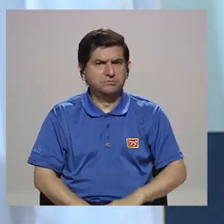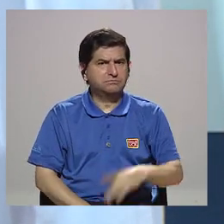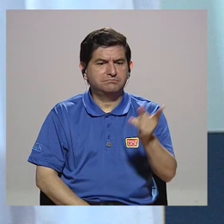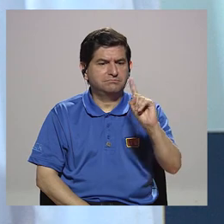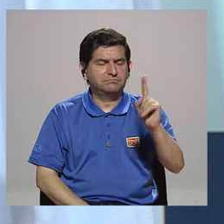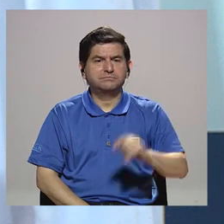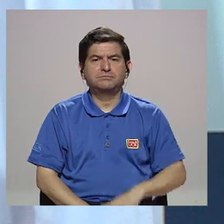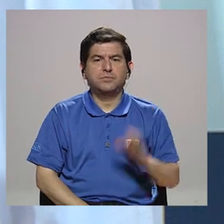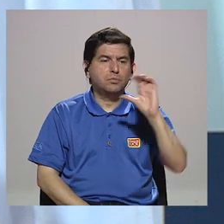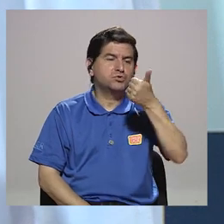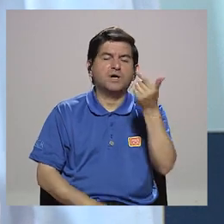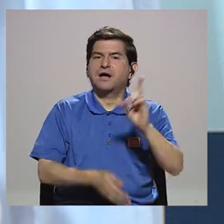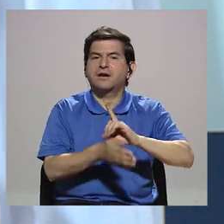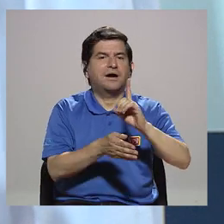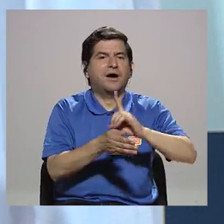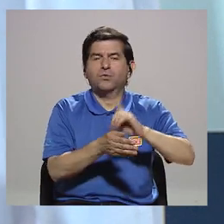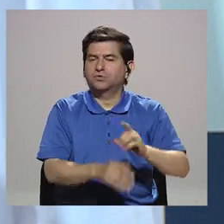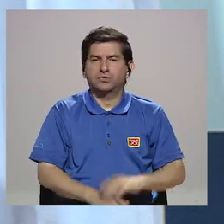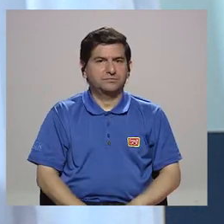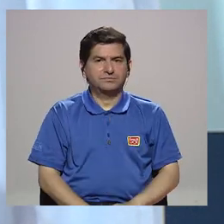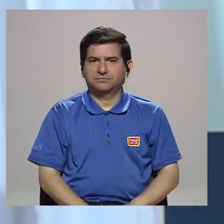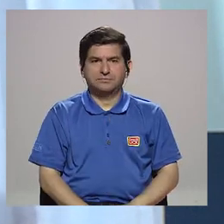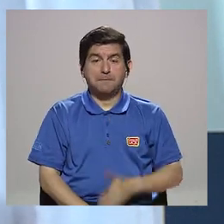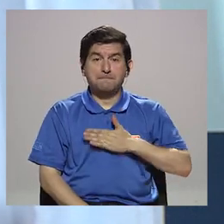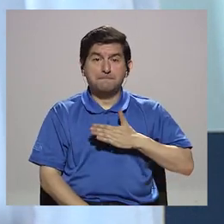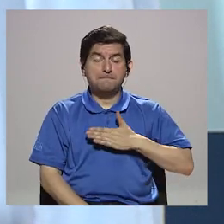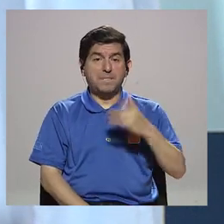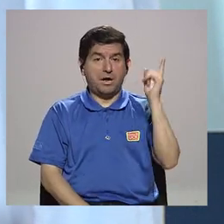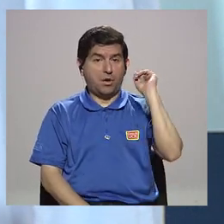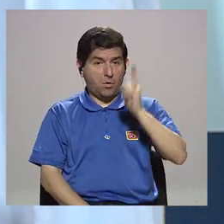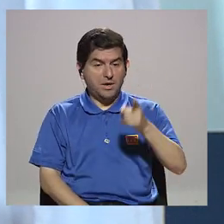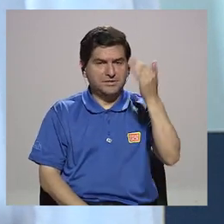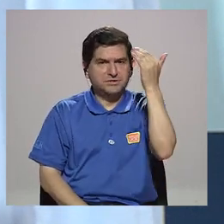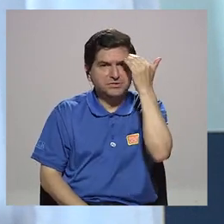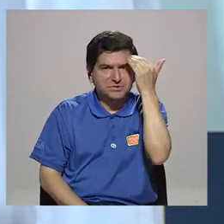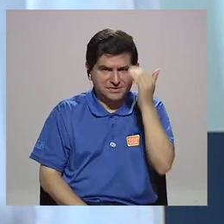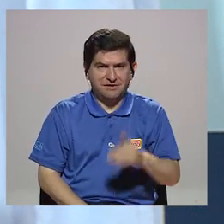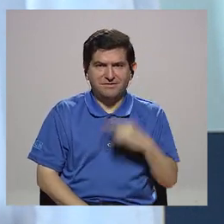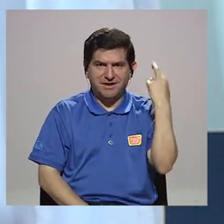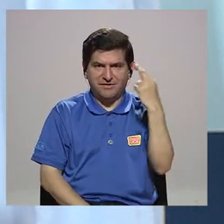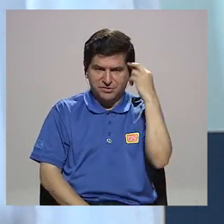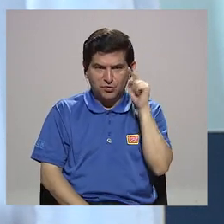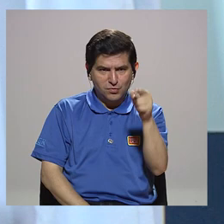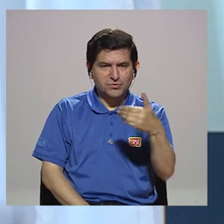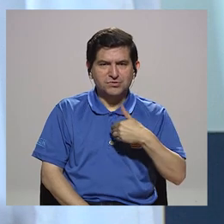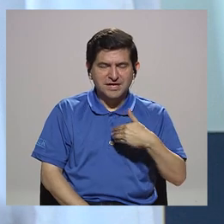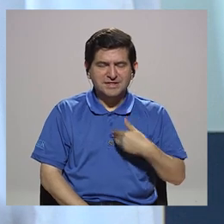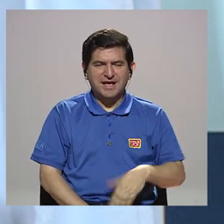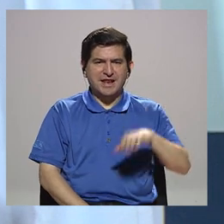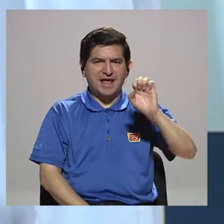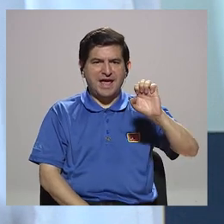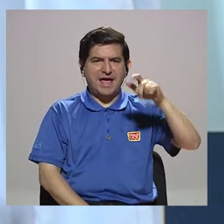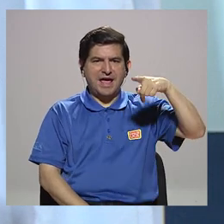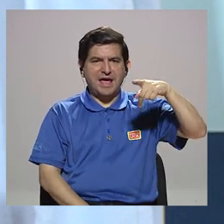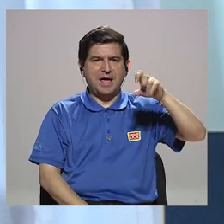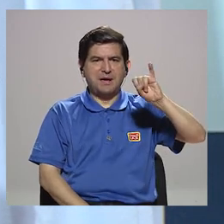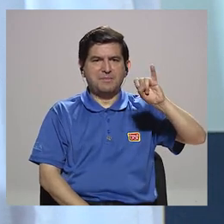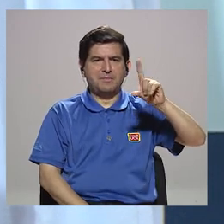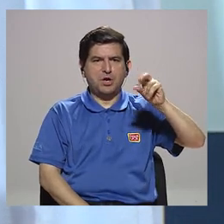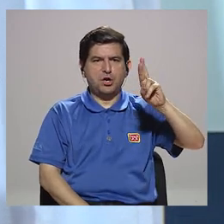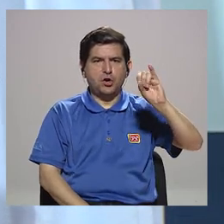no, vaya, búsquese otro médico, porque mi obligación es saber por qué usted tiene el Helicobacter